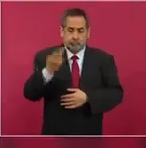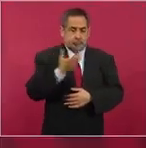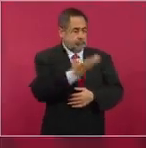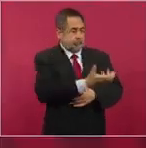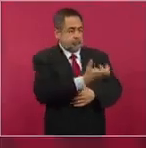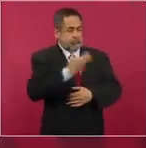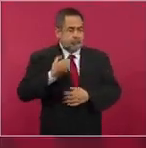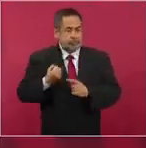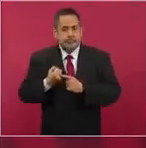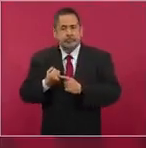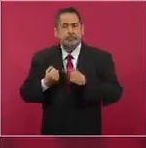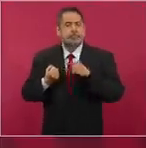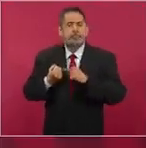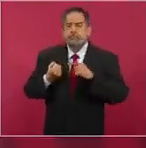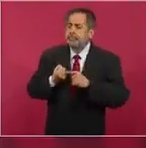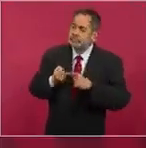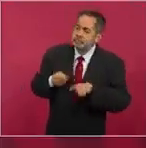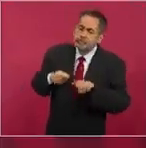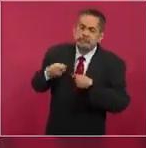lo tiene que entregar